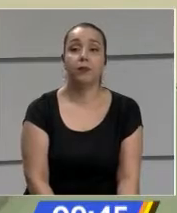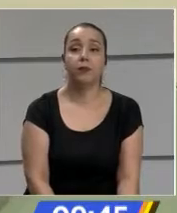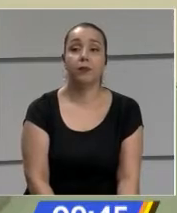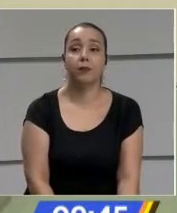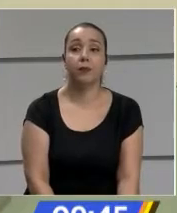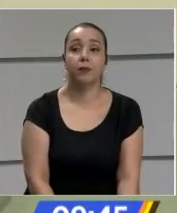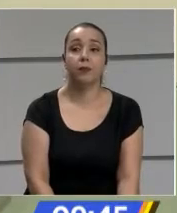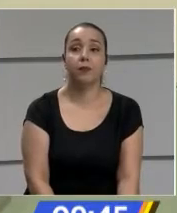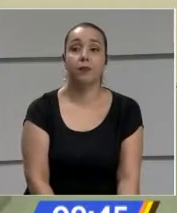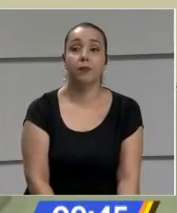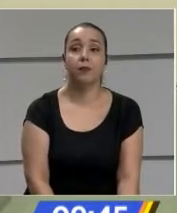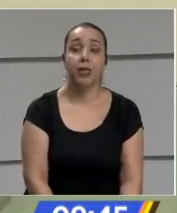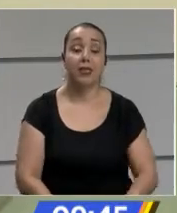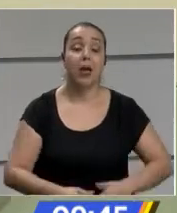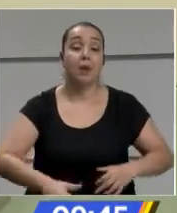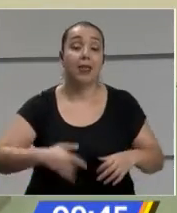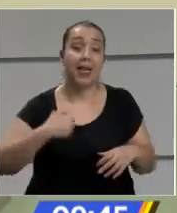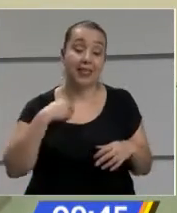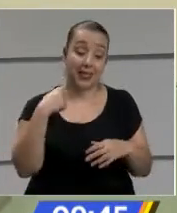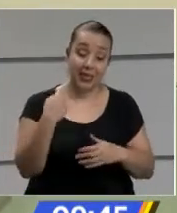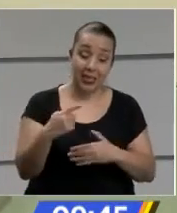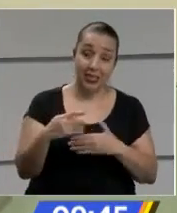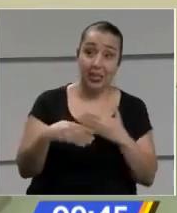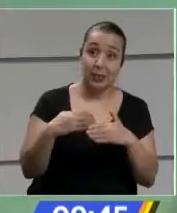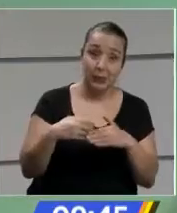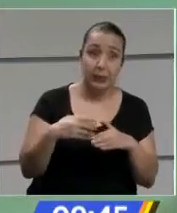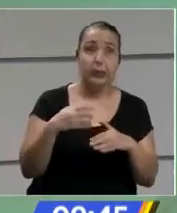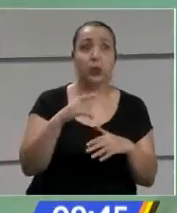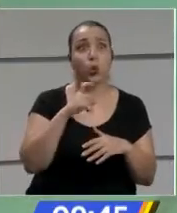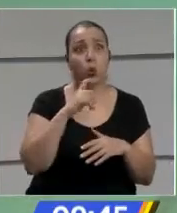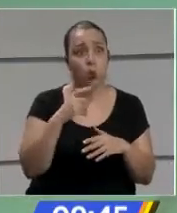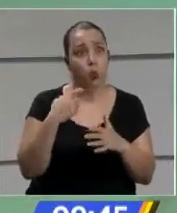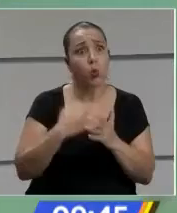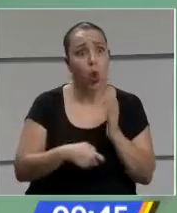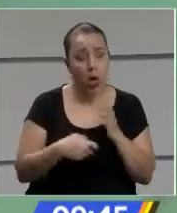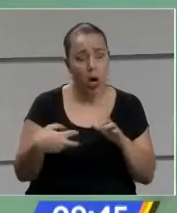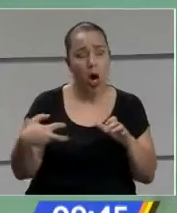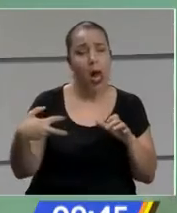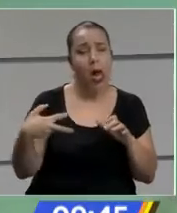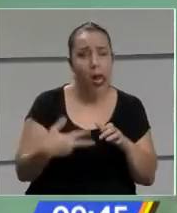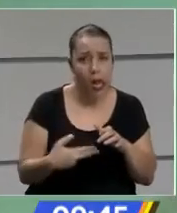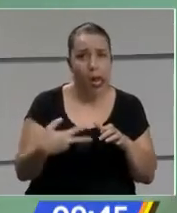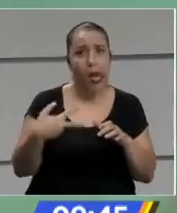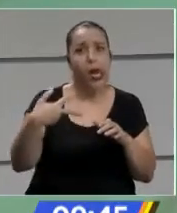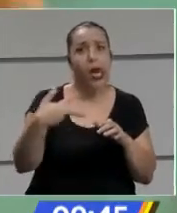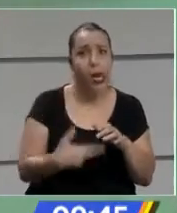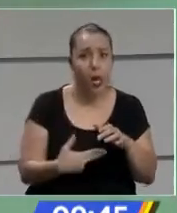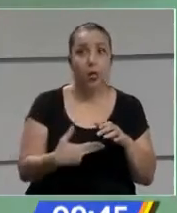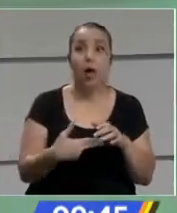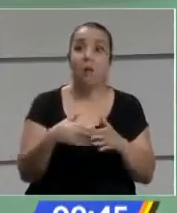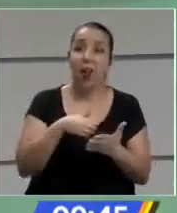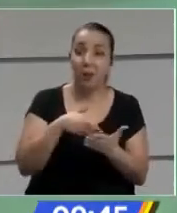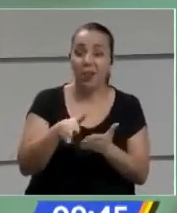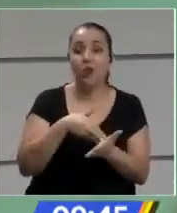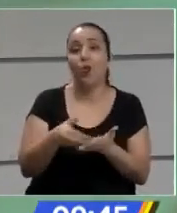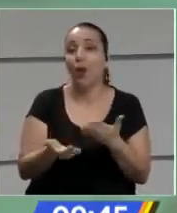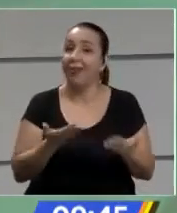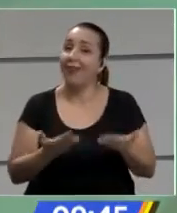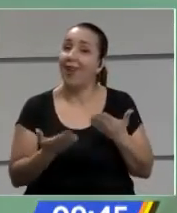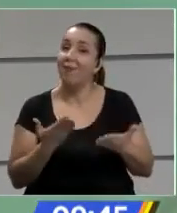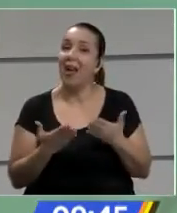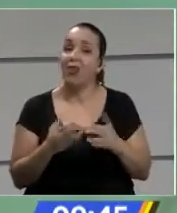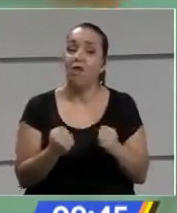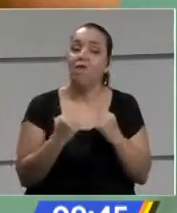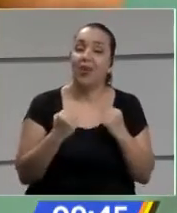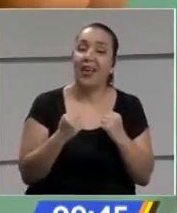Este papel, rollo de papel mío está duro. Sí, por la pintura, seguro. Debe ser por la pintura, claro. Hay que ejercitar los